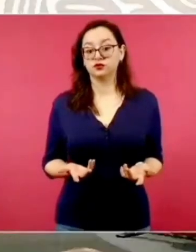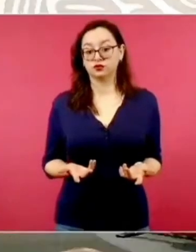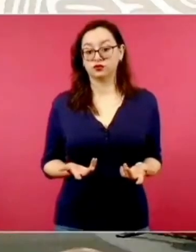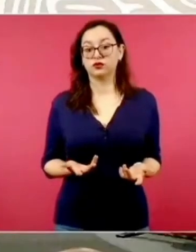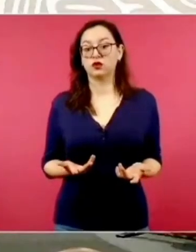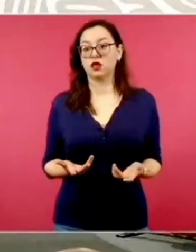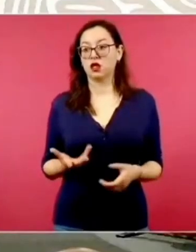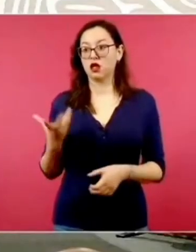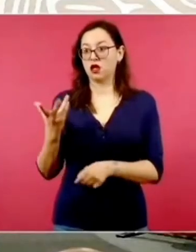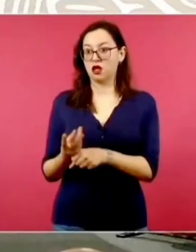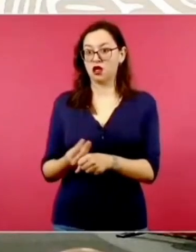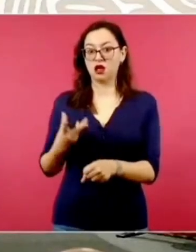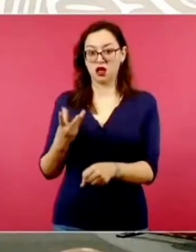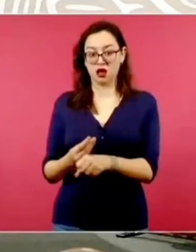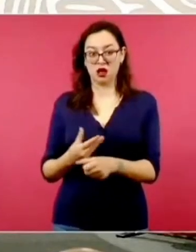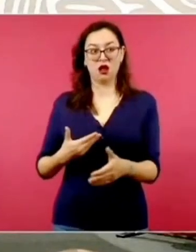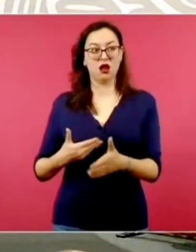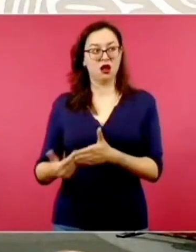modernizando como